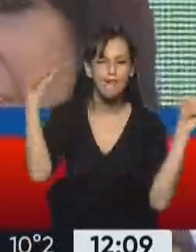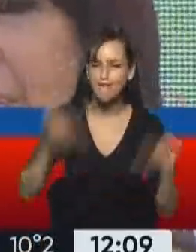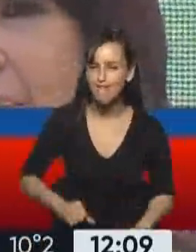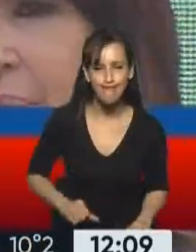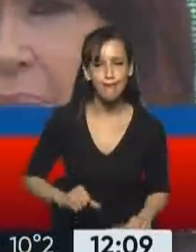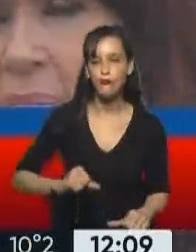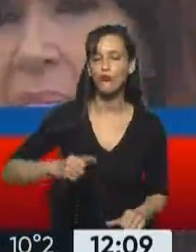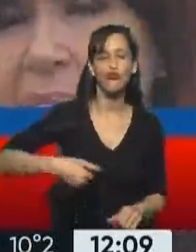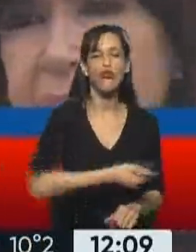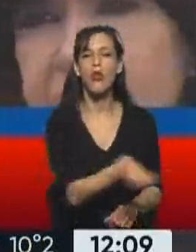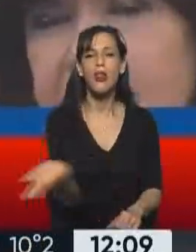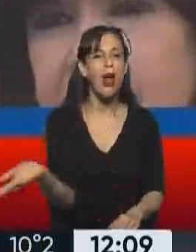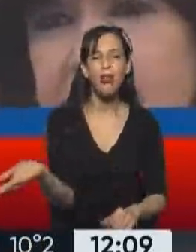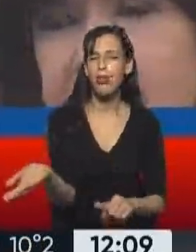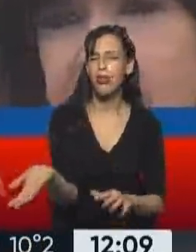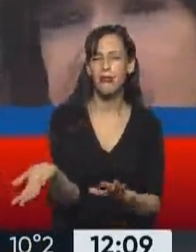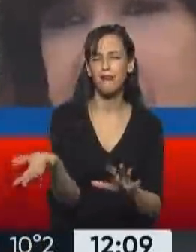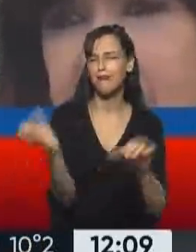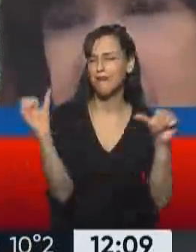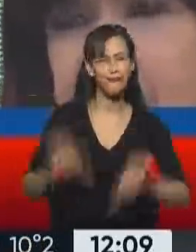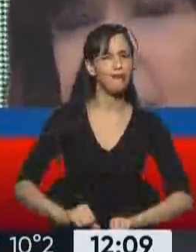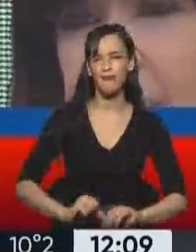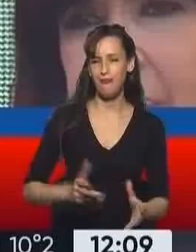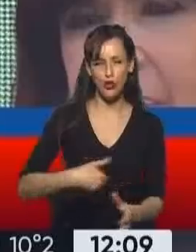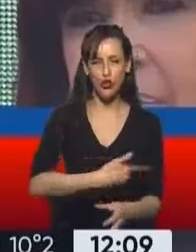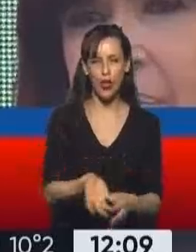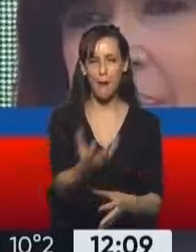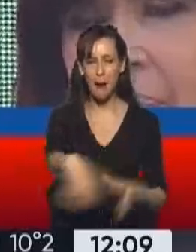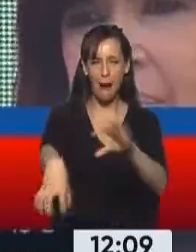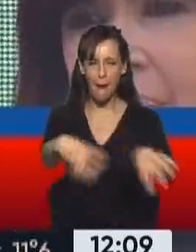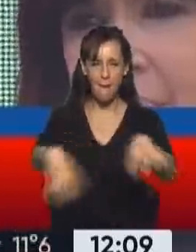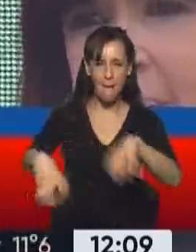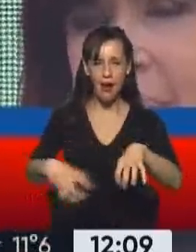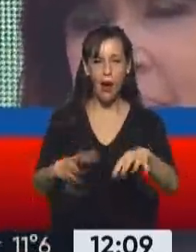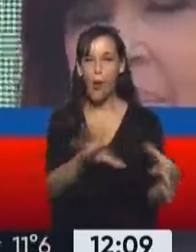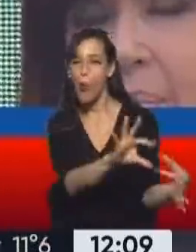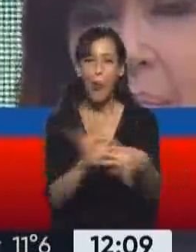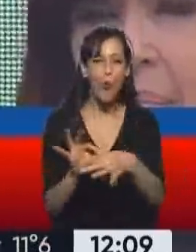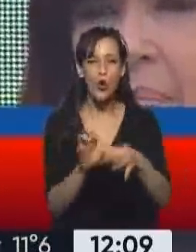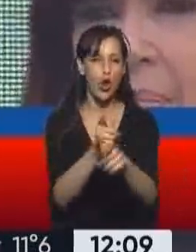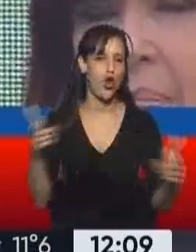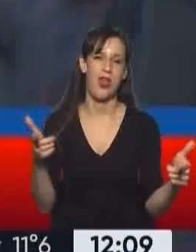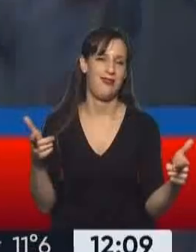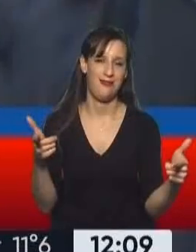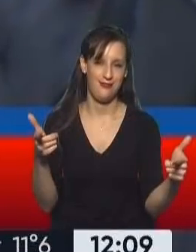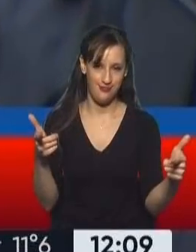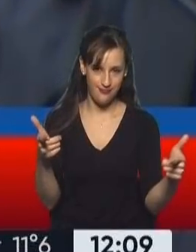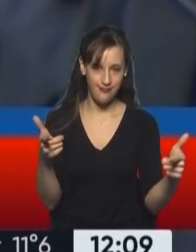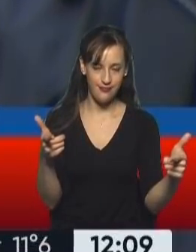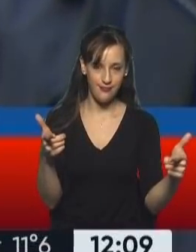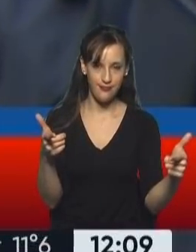fracturada socialmente y profundamente lesionada en su autoestima.